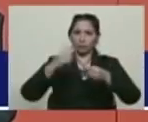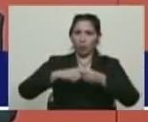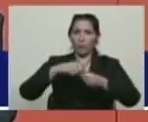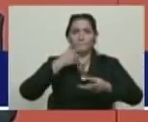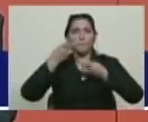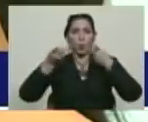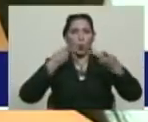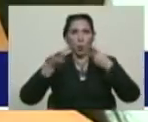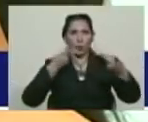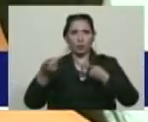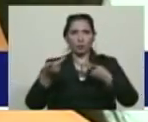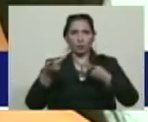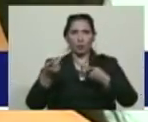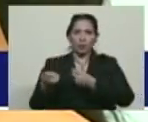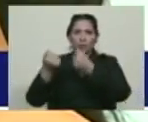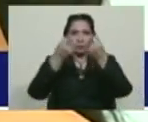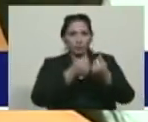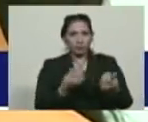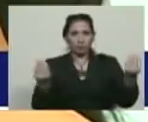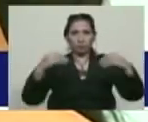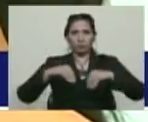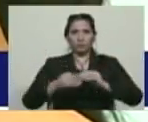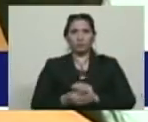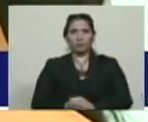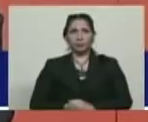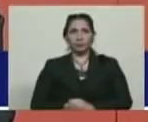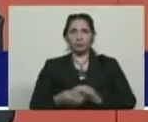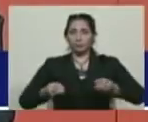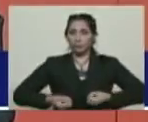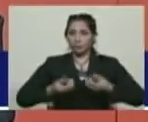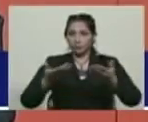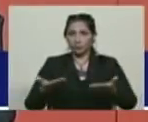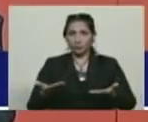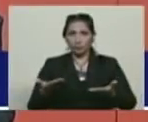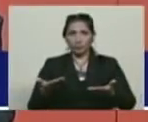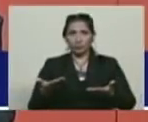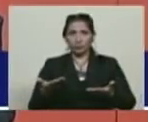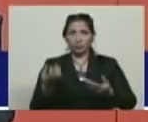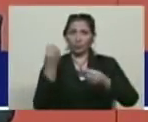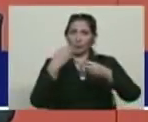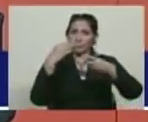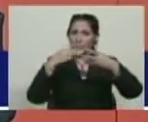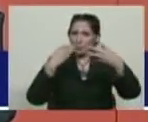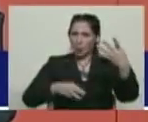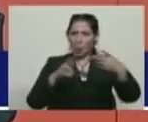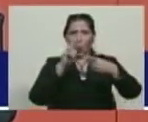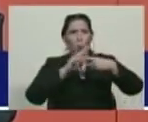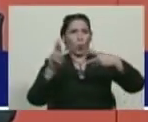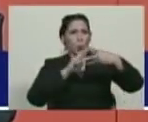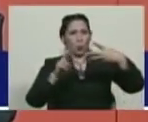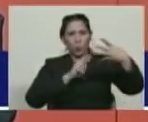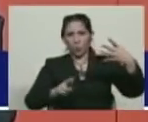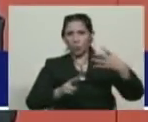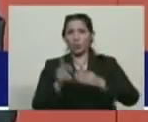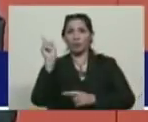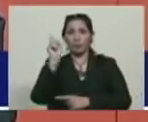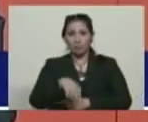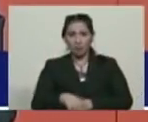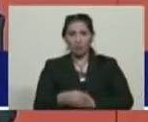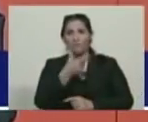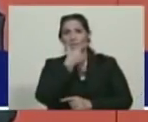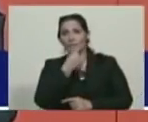política de precios acordados la entrega de materias primas además la